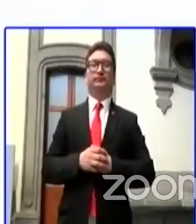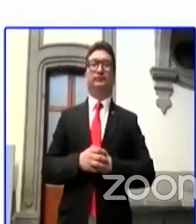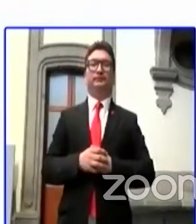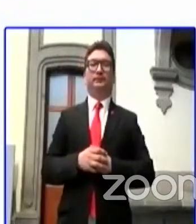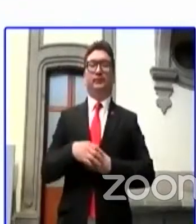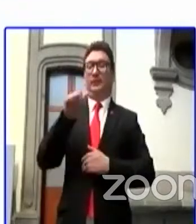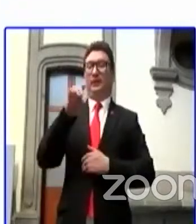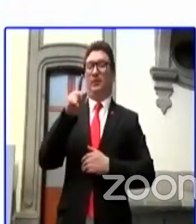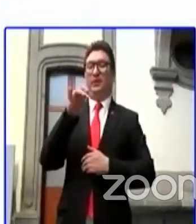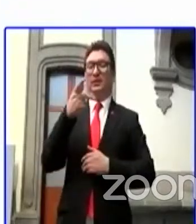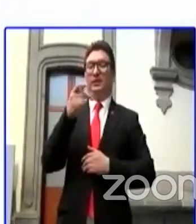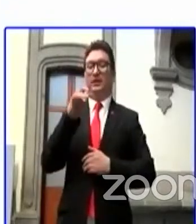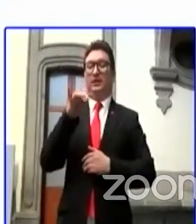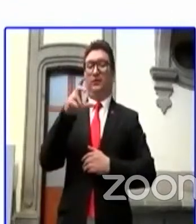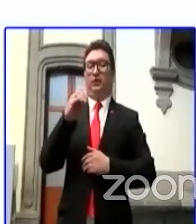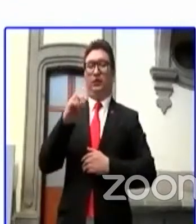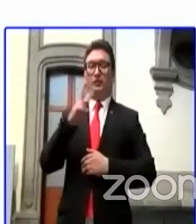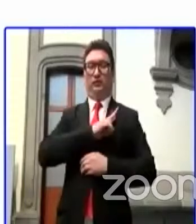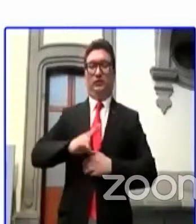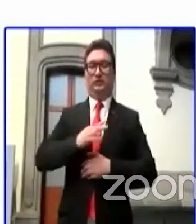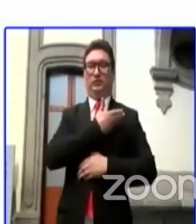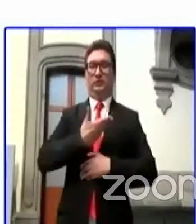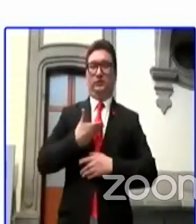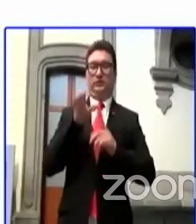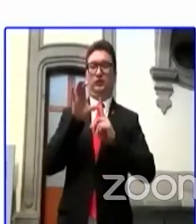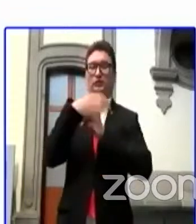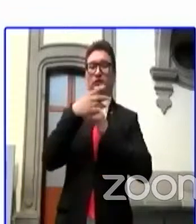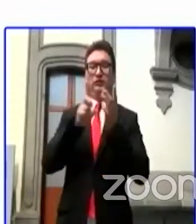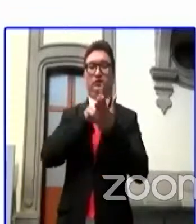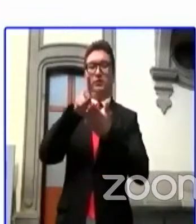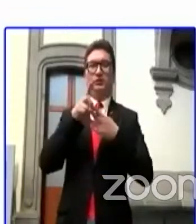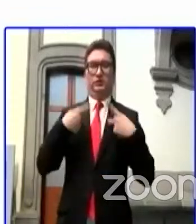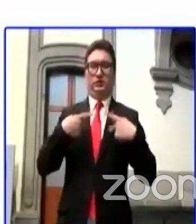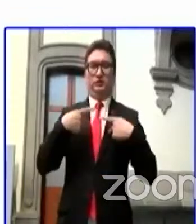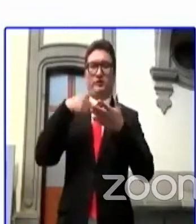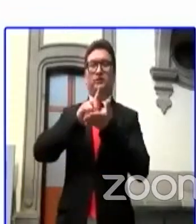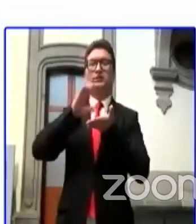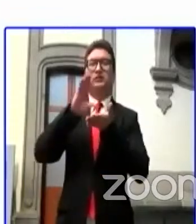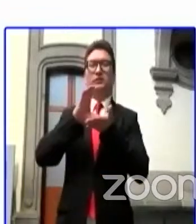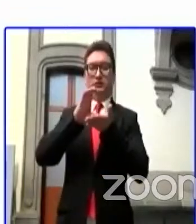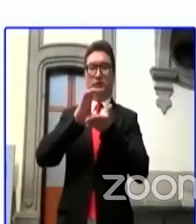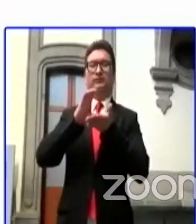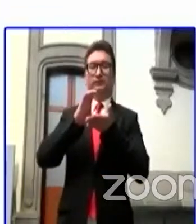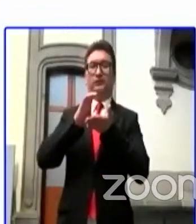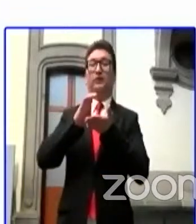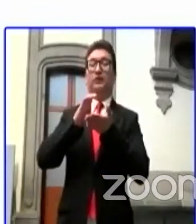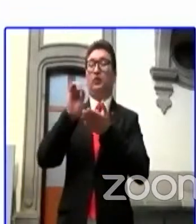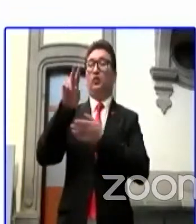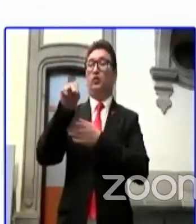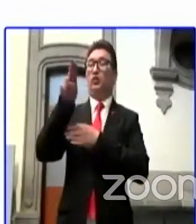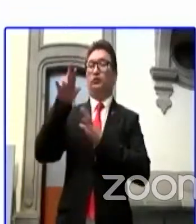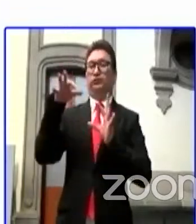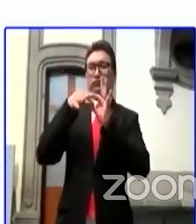Amalia Gamio, vicepresidenta del Comité sobre los Derechos de las Personas con Discapacidad de la ONU.